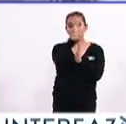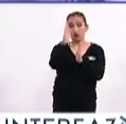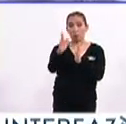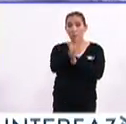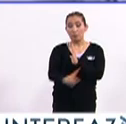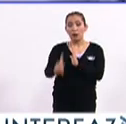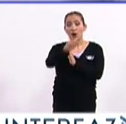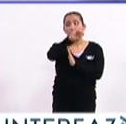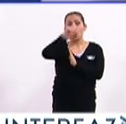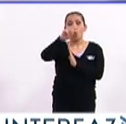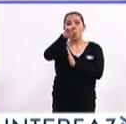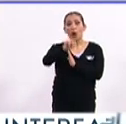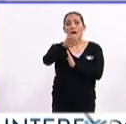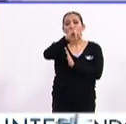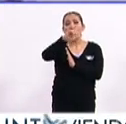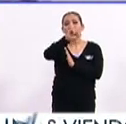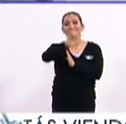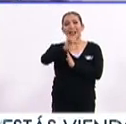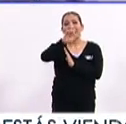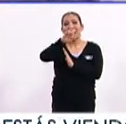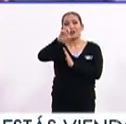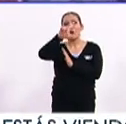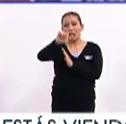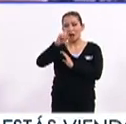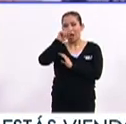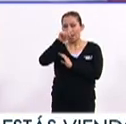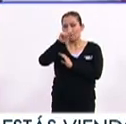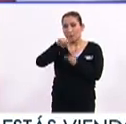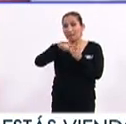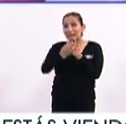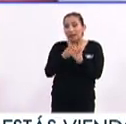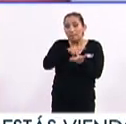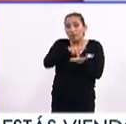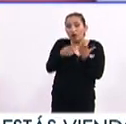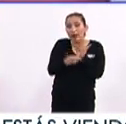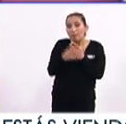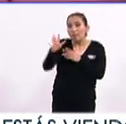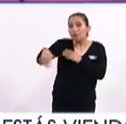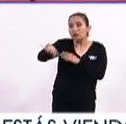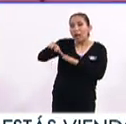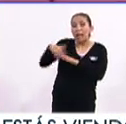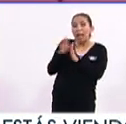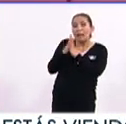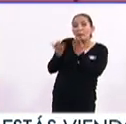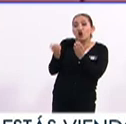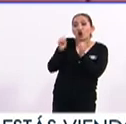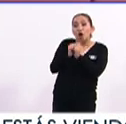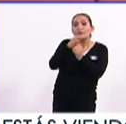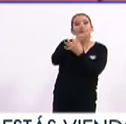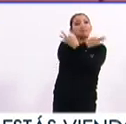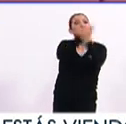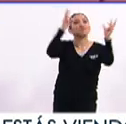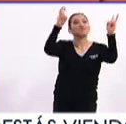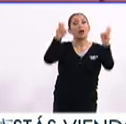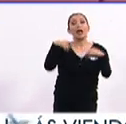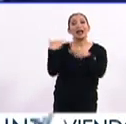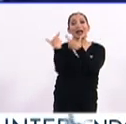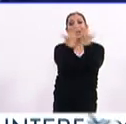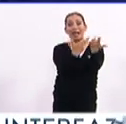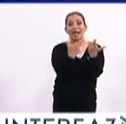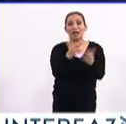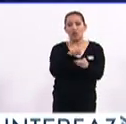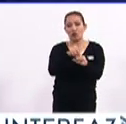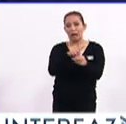Biblioteca Pública Juan José Arreola, en el estado de Jalisco, puso en marcha un programa de búsqueda de libros a través de la campaña Dona